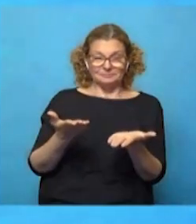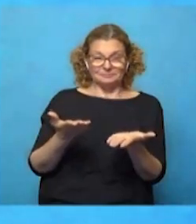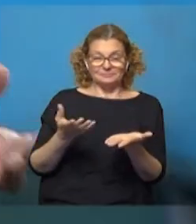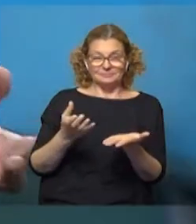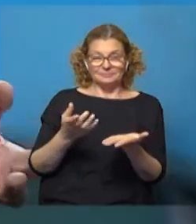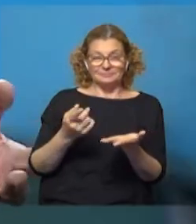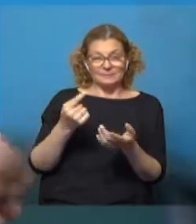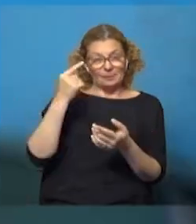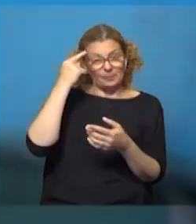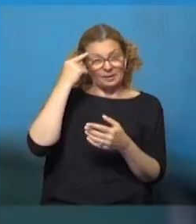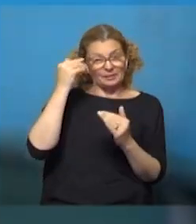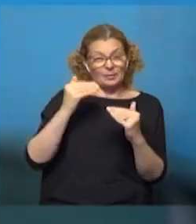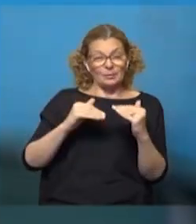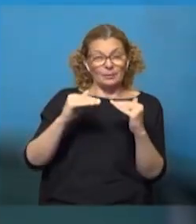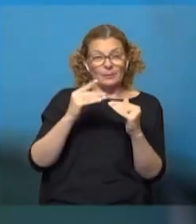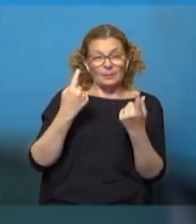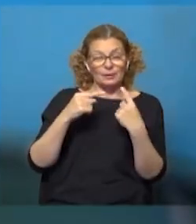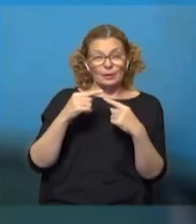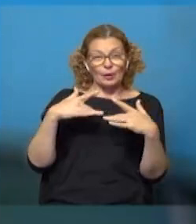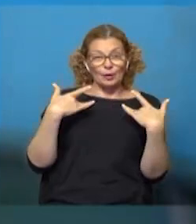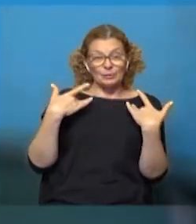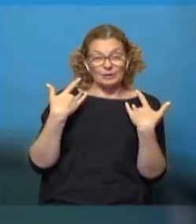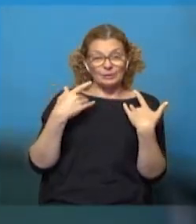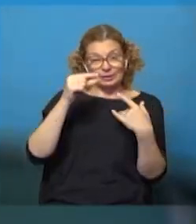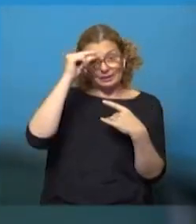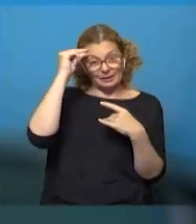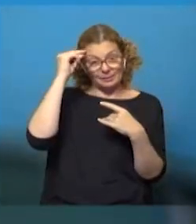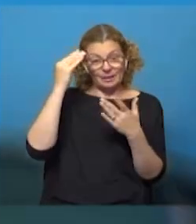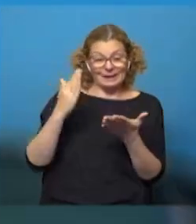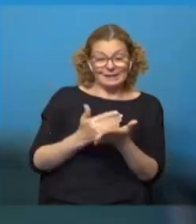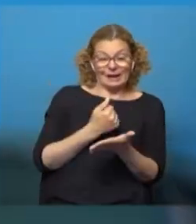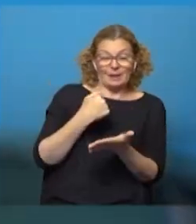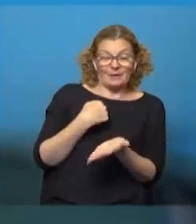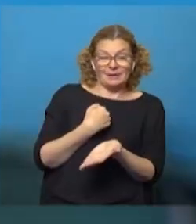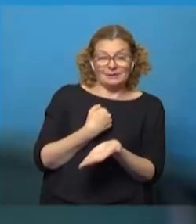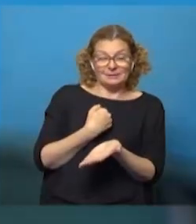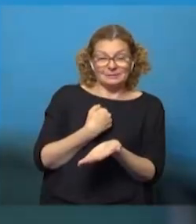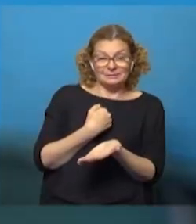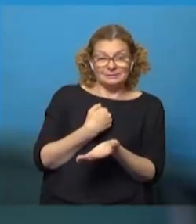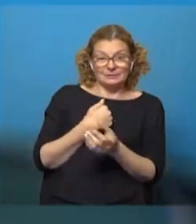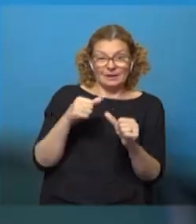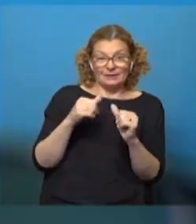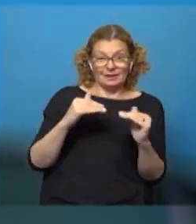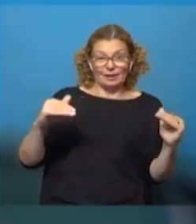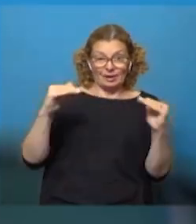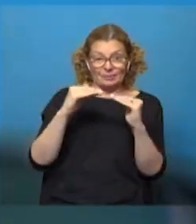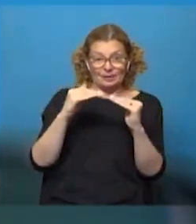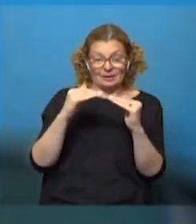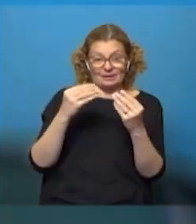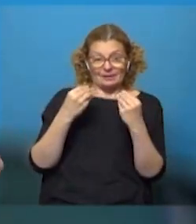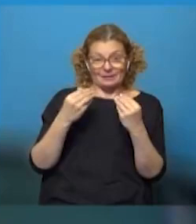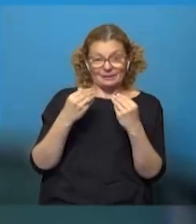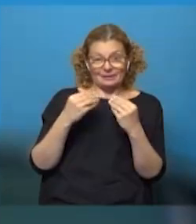O sea que empezamos lo mismo pero no contento con eso para doctor sabinete y me sacan a mí entonces qué es lo que vas a equilibrarse